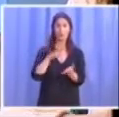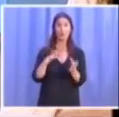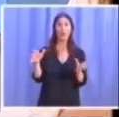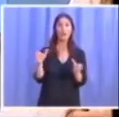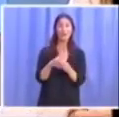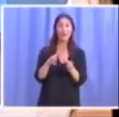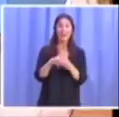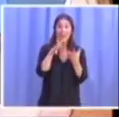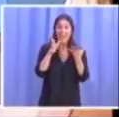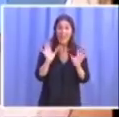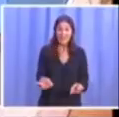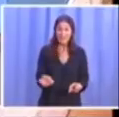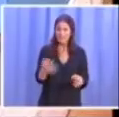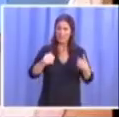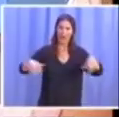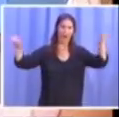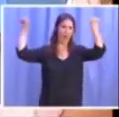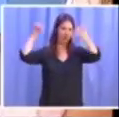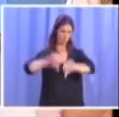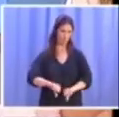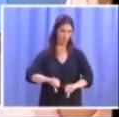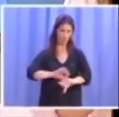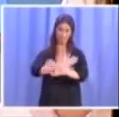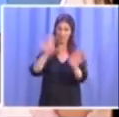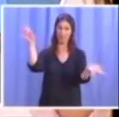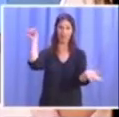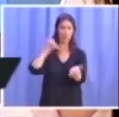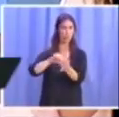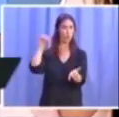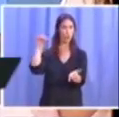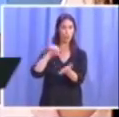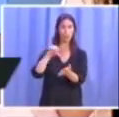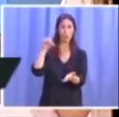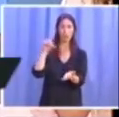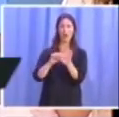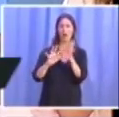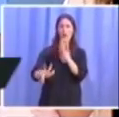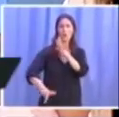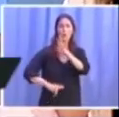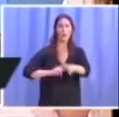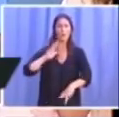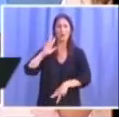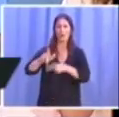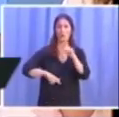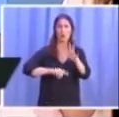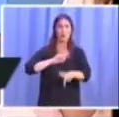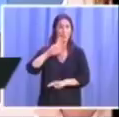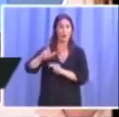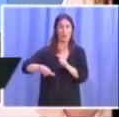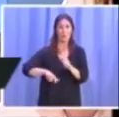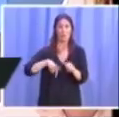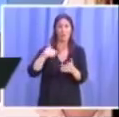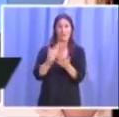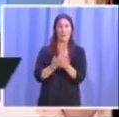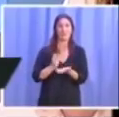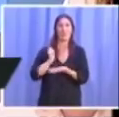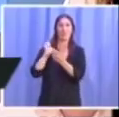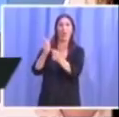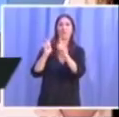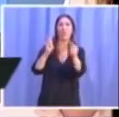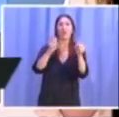encuentra completamente arruinada. La ciudad ha sido sometida a un robo por lo legal y entregada a intereses